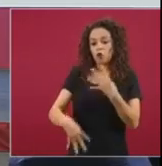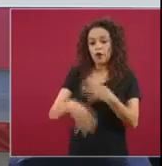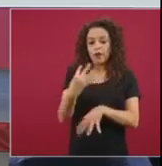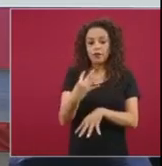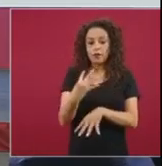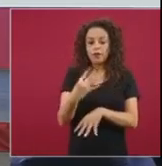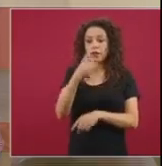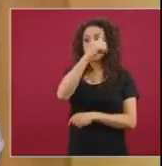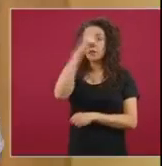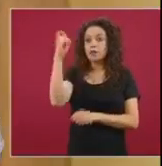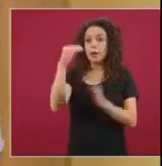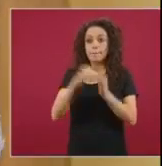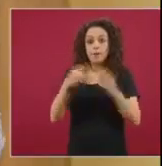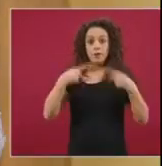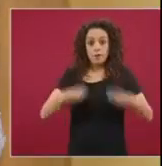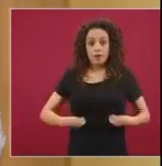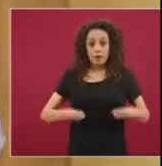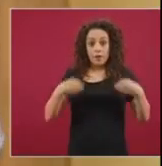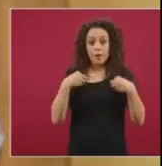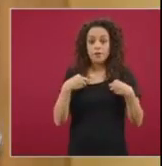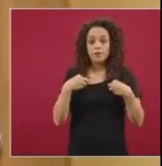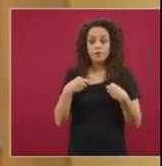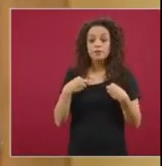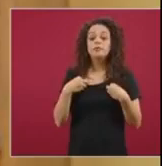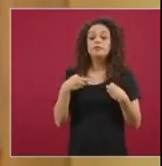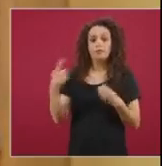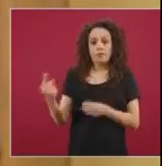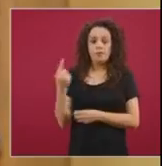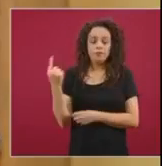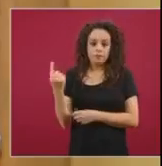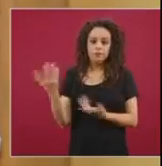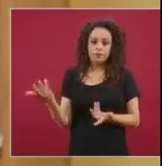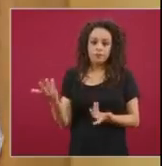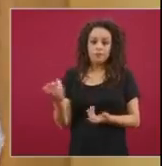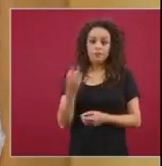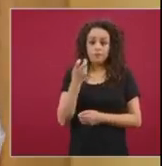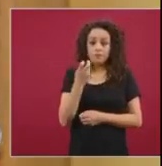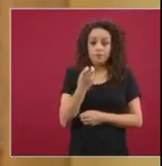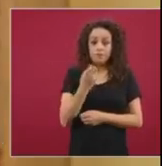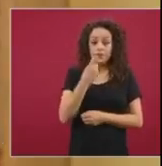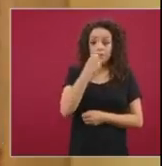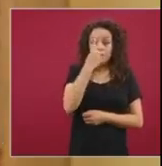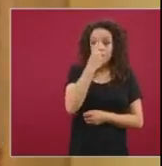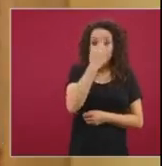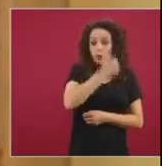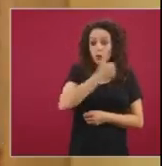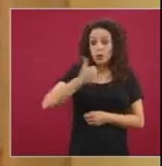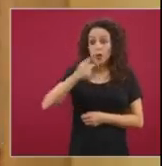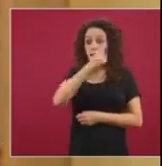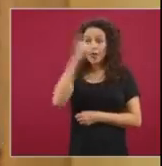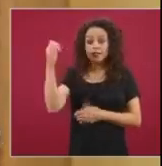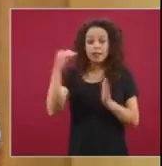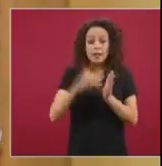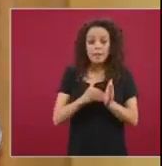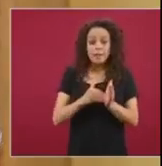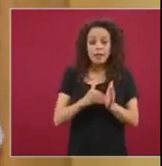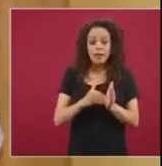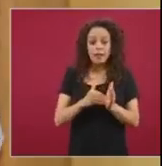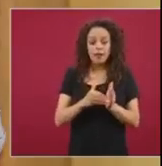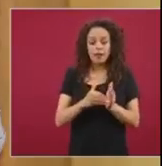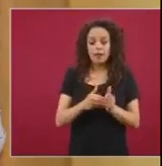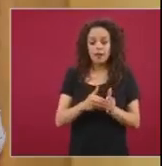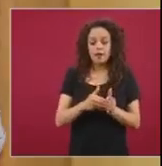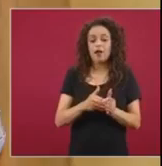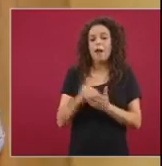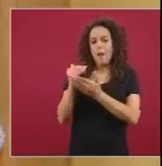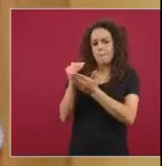100,000 habitantes. Entonces, si se fijan, está por debajo de una persona por cada 100,000 de nosotros. Es muy baja, pero aún así